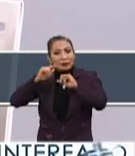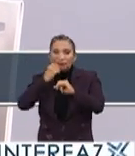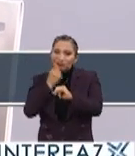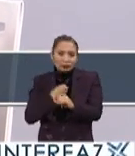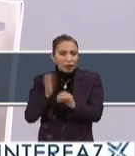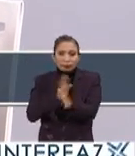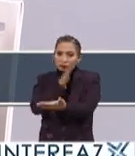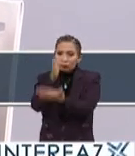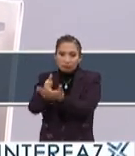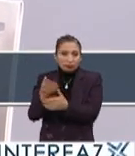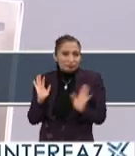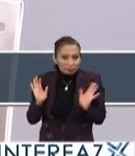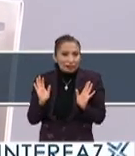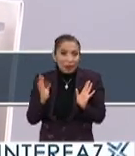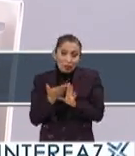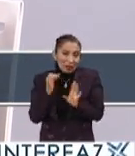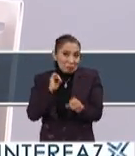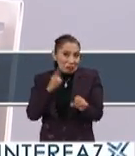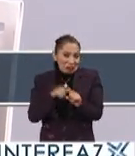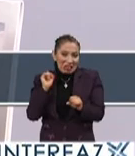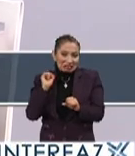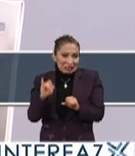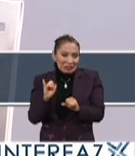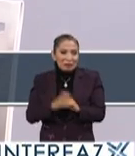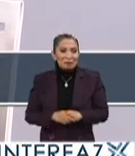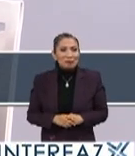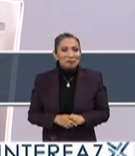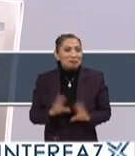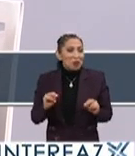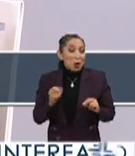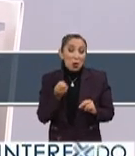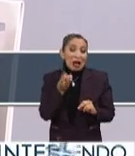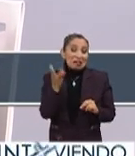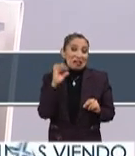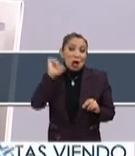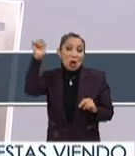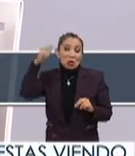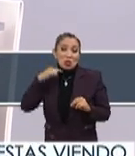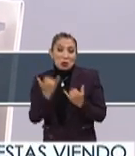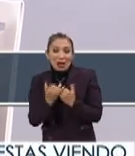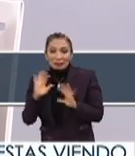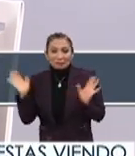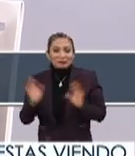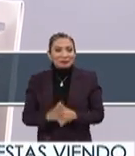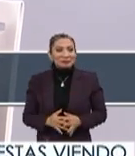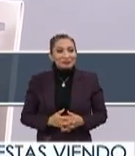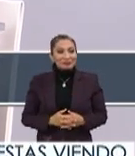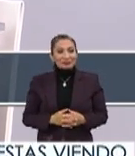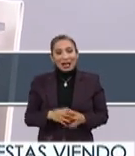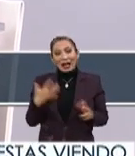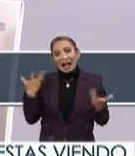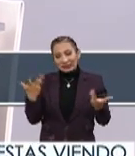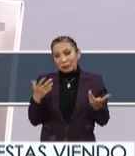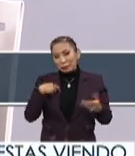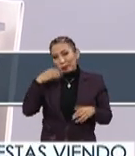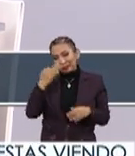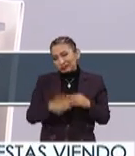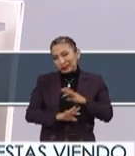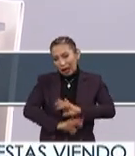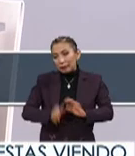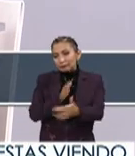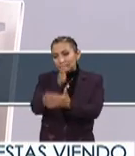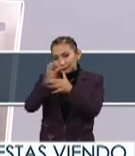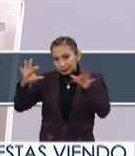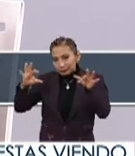¿eh? Somos le muy entramos. especiales. Sí, ándele, así como que Dios No nos cualquiera. tiene aparte, ¿no? No, logramos